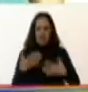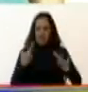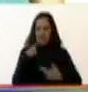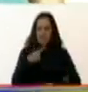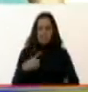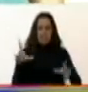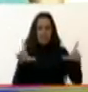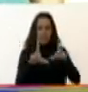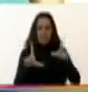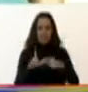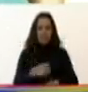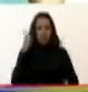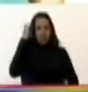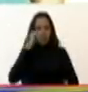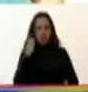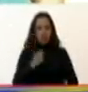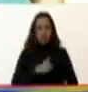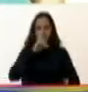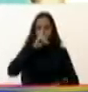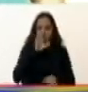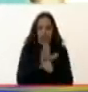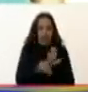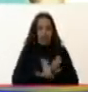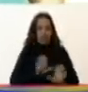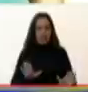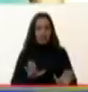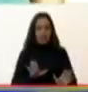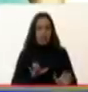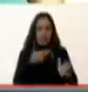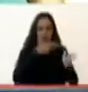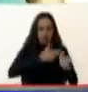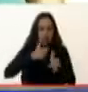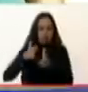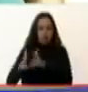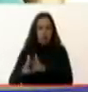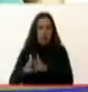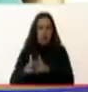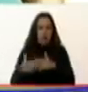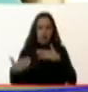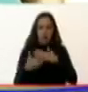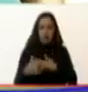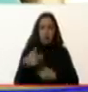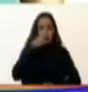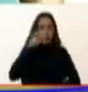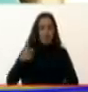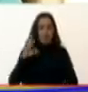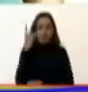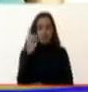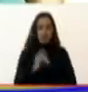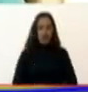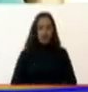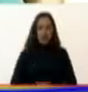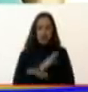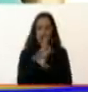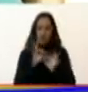la televisora de Europa? ¡Callan la masacre contra el pueblo de Bolivia de manera criminal!